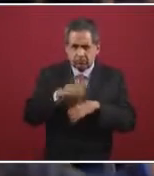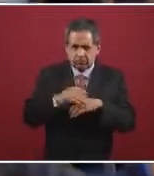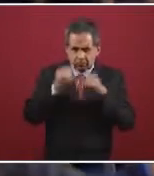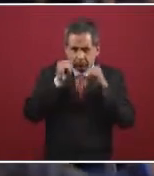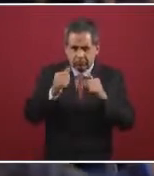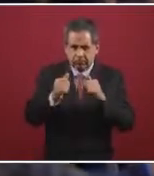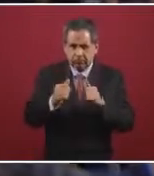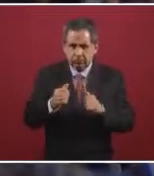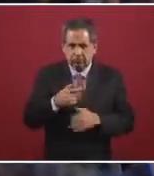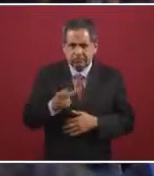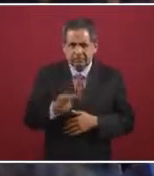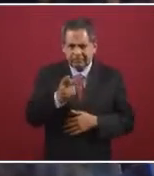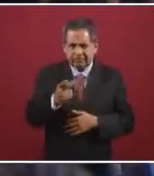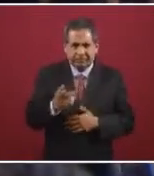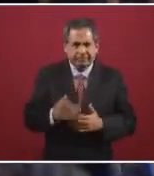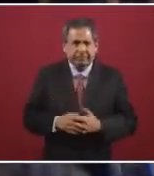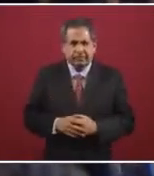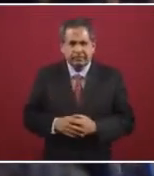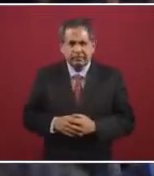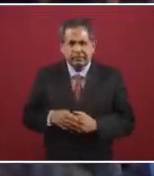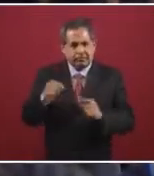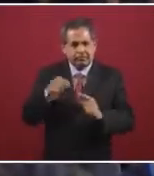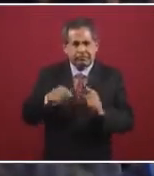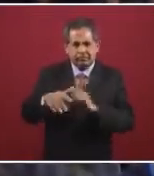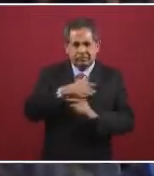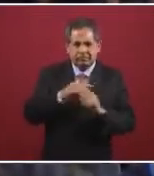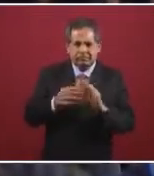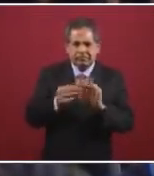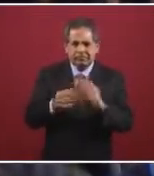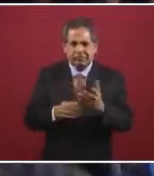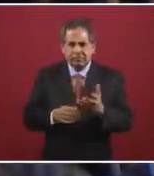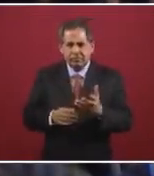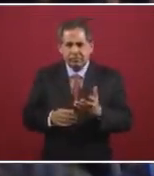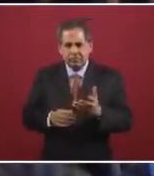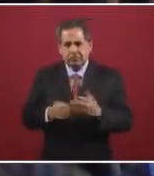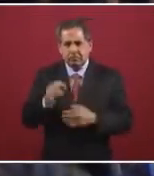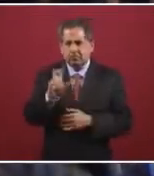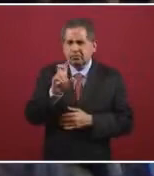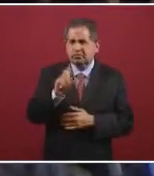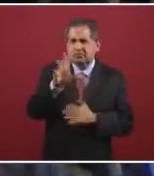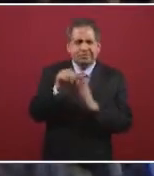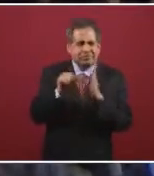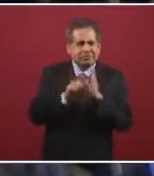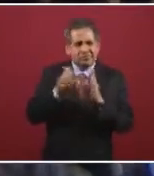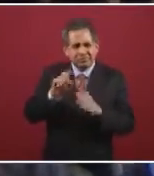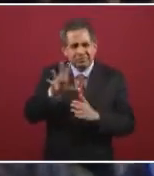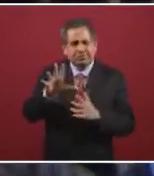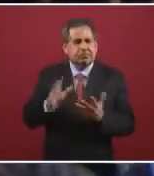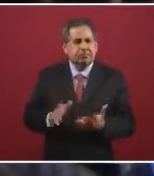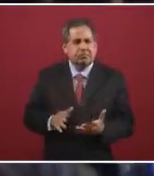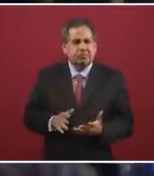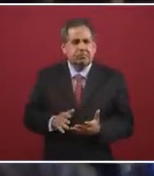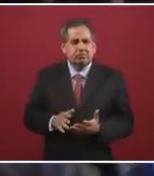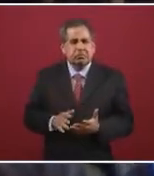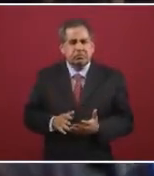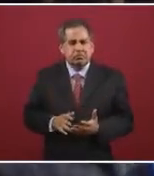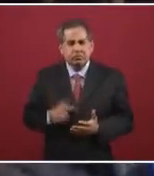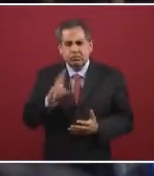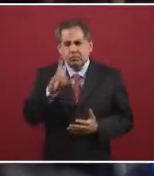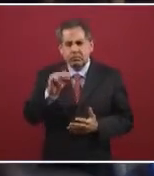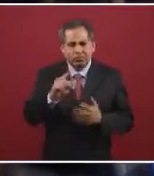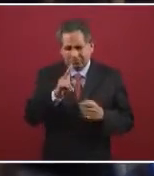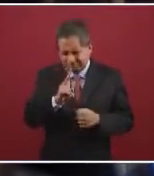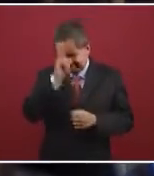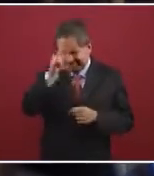una otra pregunta, pero en este contexto, el 35, no la